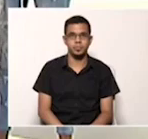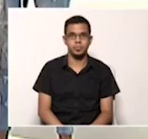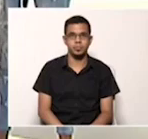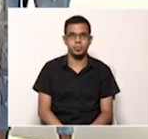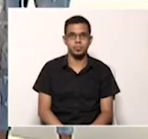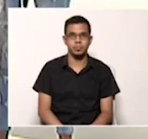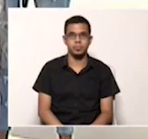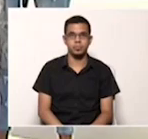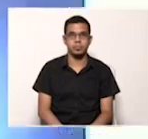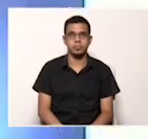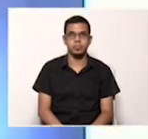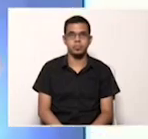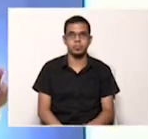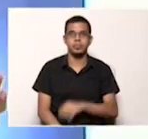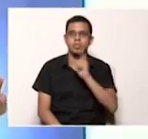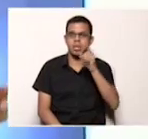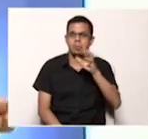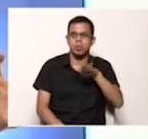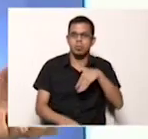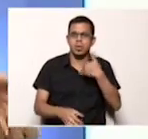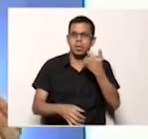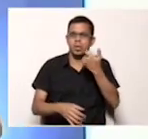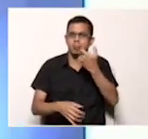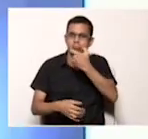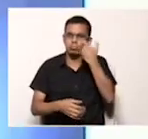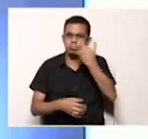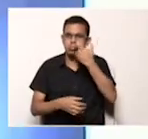pueden buscar algunos experimentos prácticos que